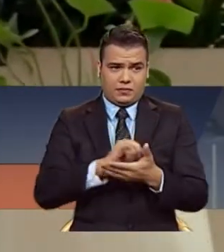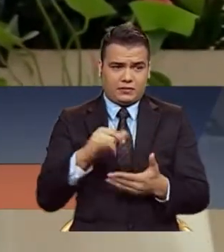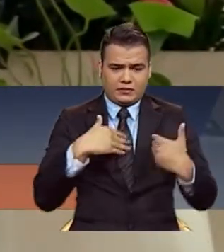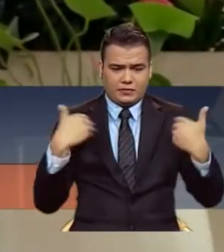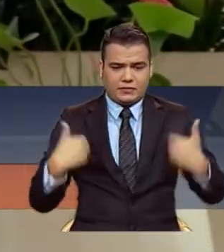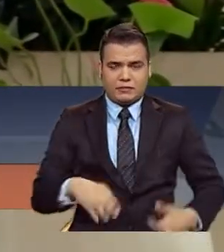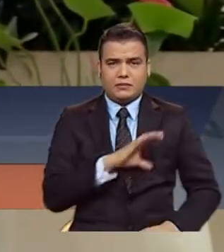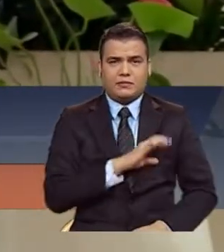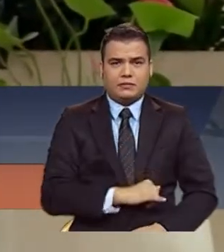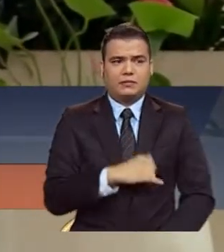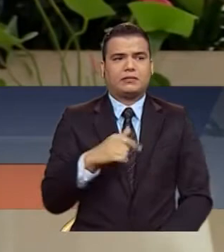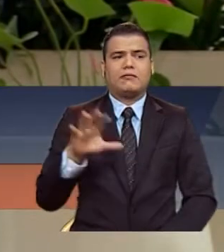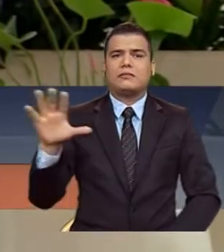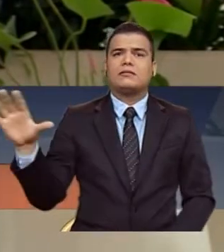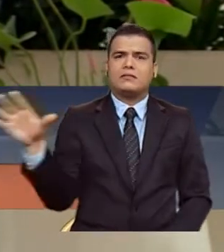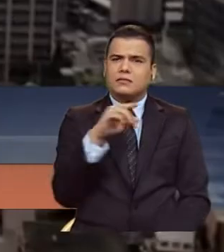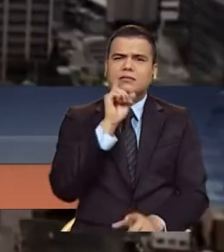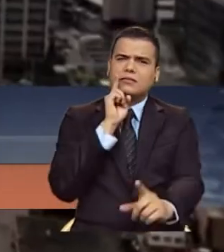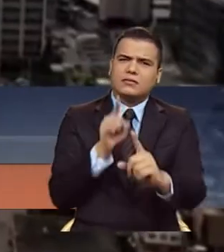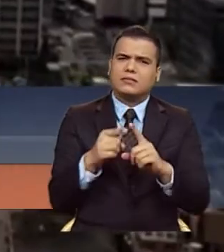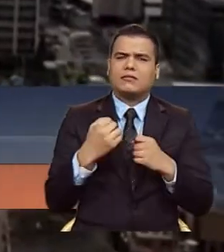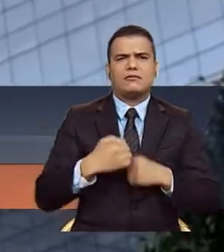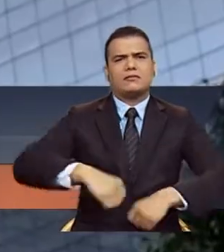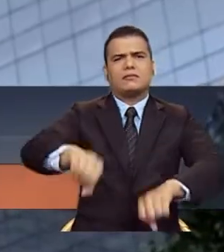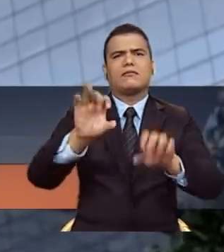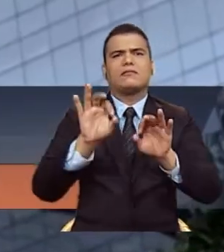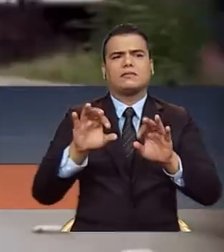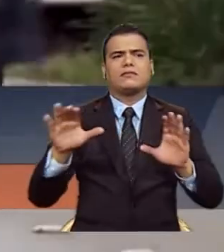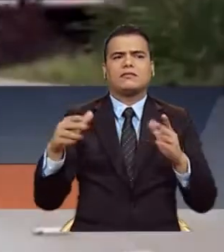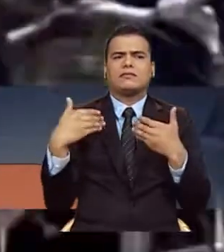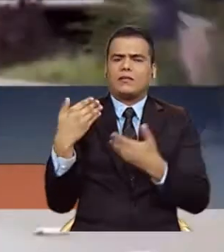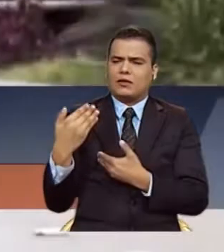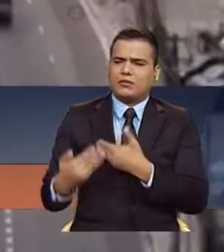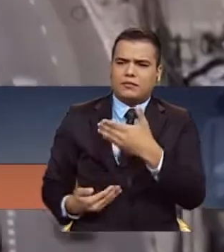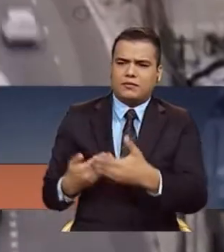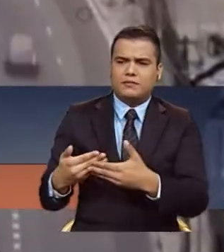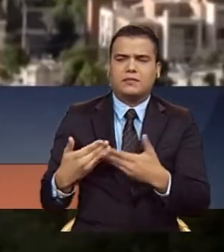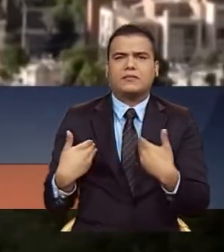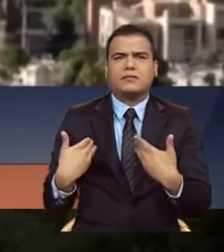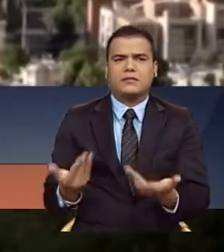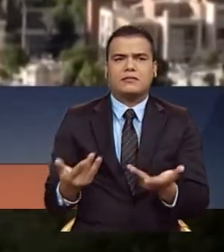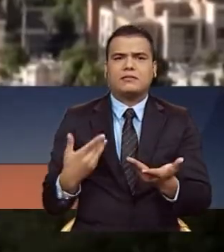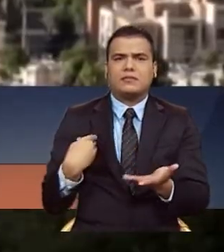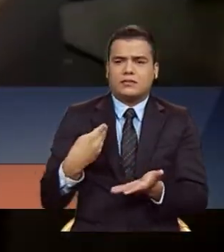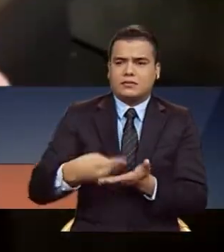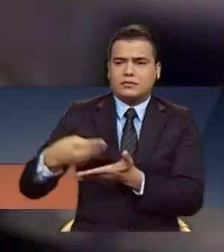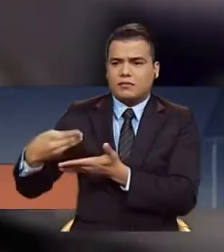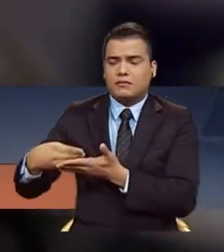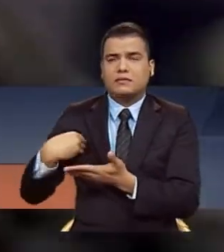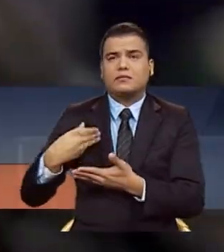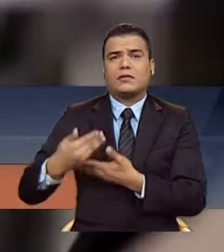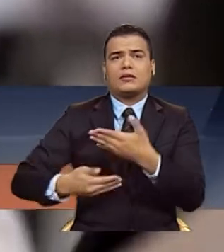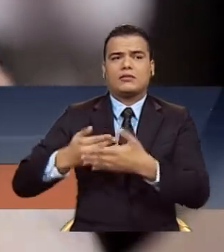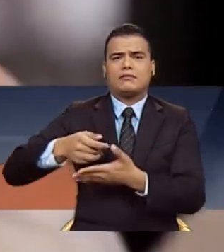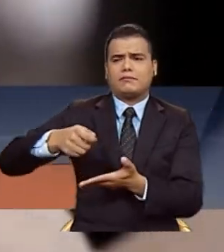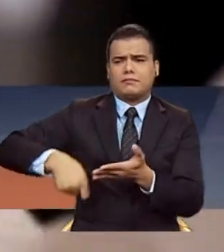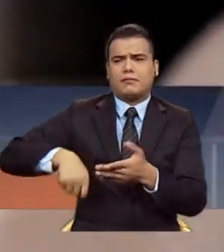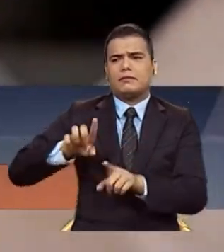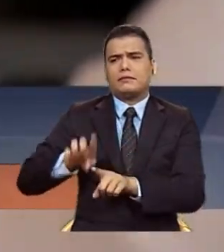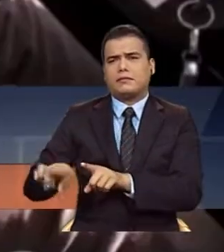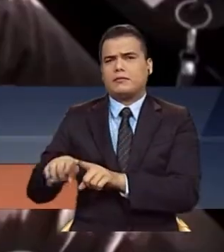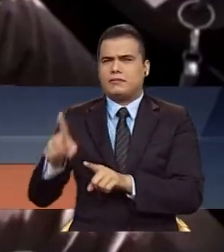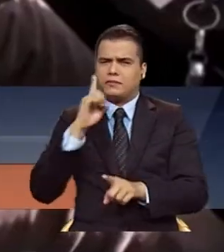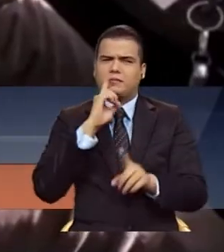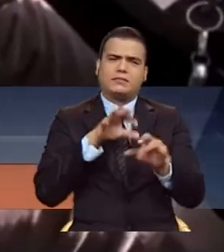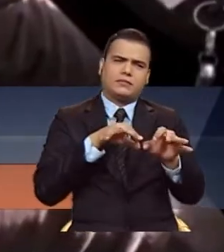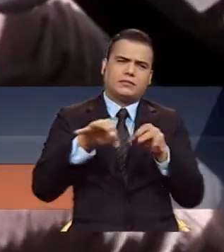Con Mastercard nosotros estamos intentando desarrollar todo el ecosistema de medios de pagos electrónicos. Pero para